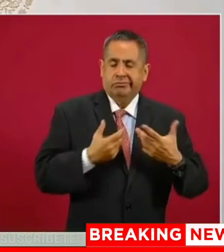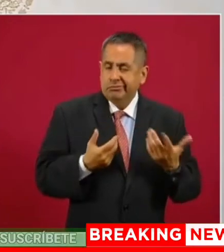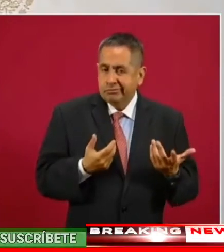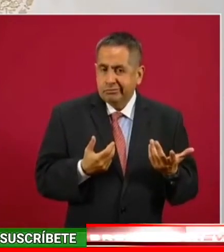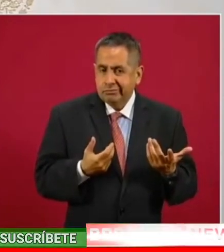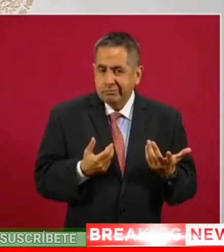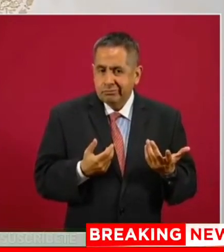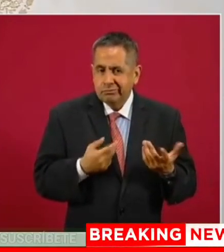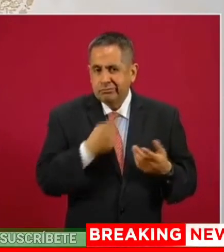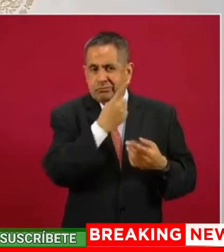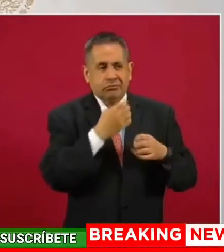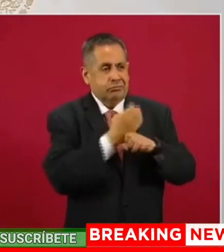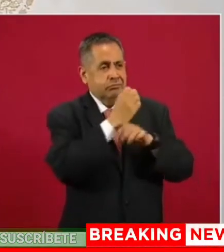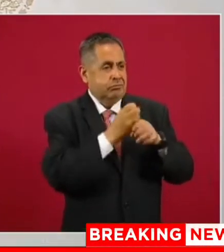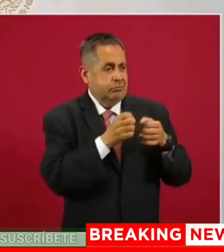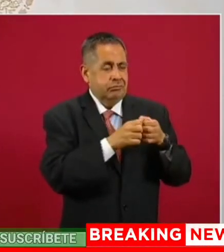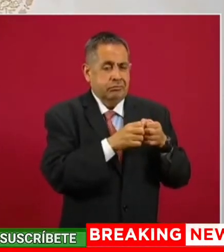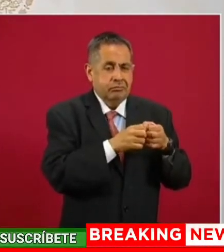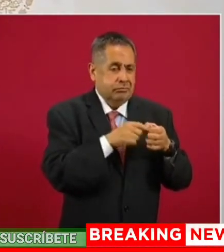en un estado,